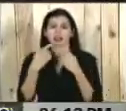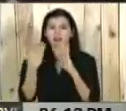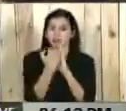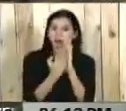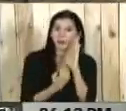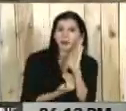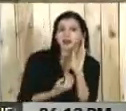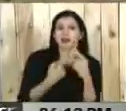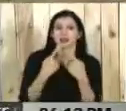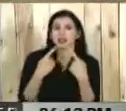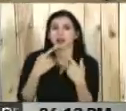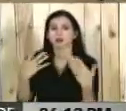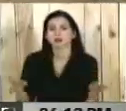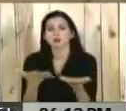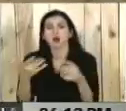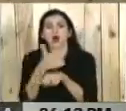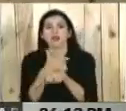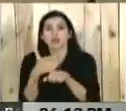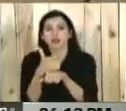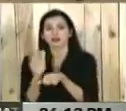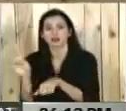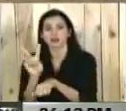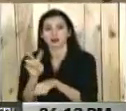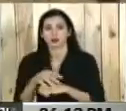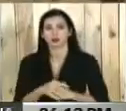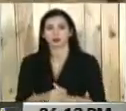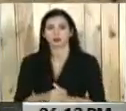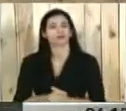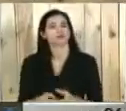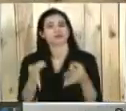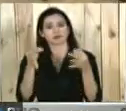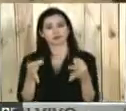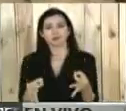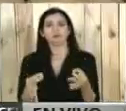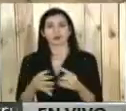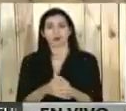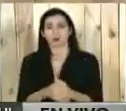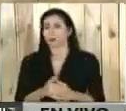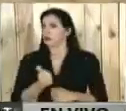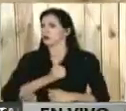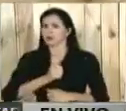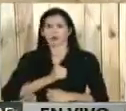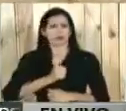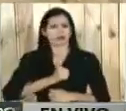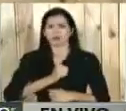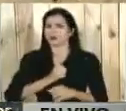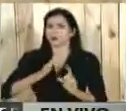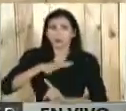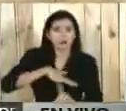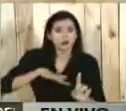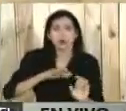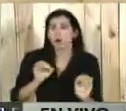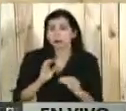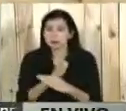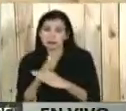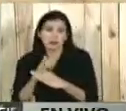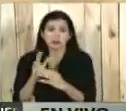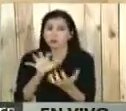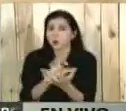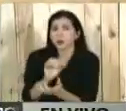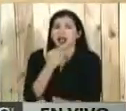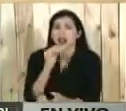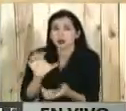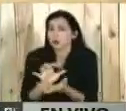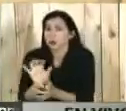que impulsa el gobierno bolivariano para garantizar que cualquier situación, diferencia que exista en